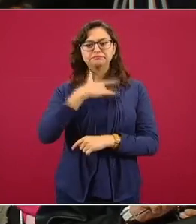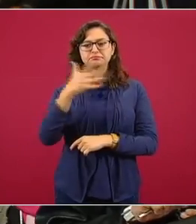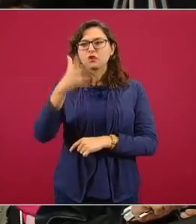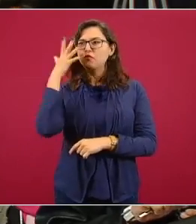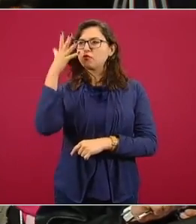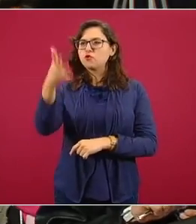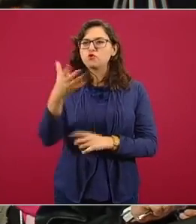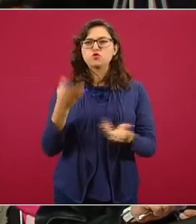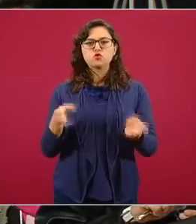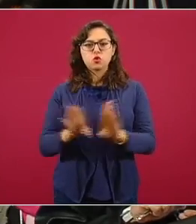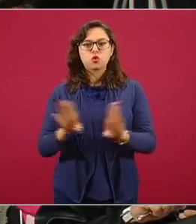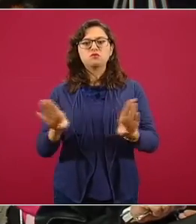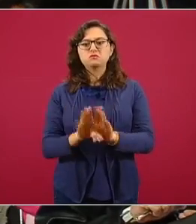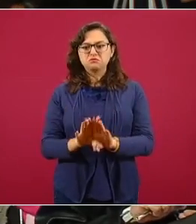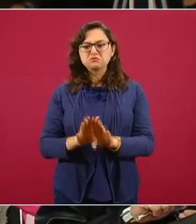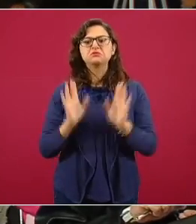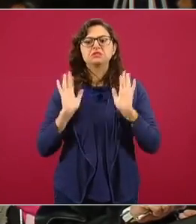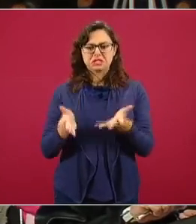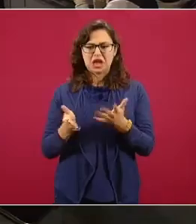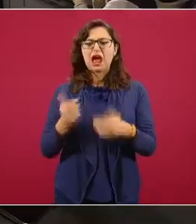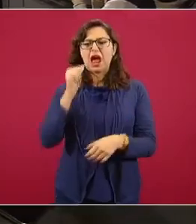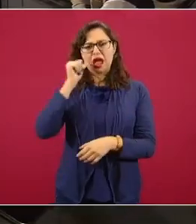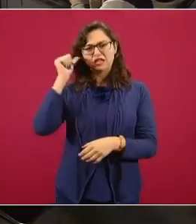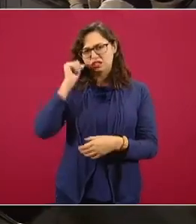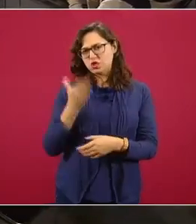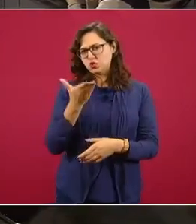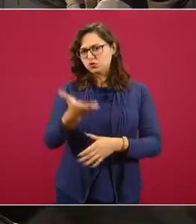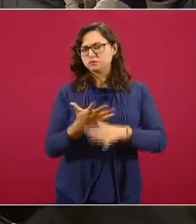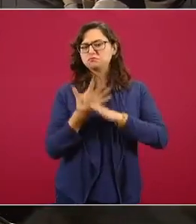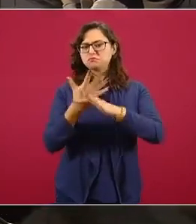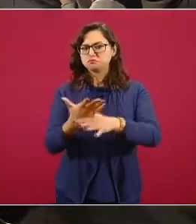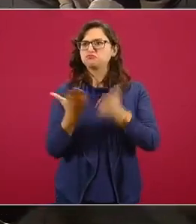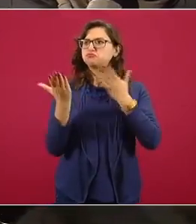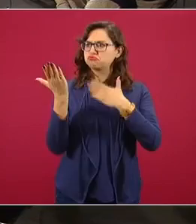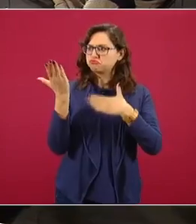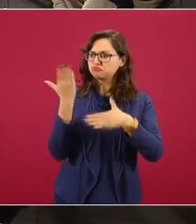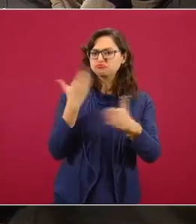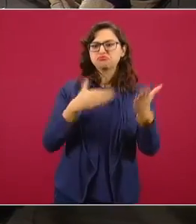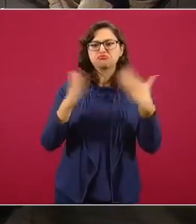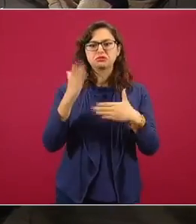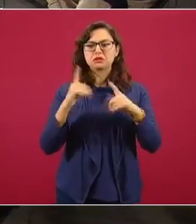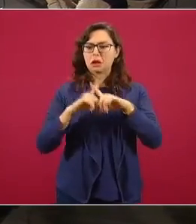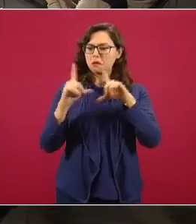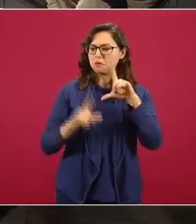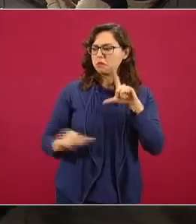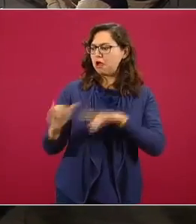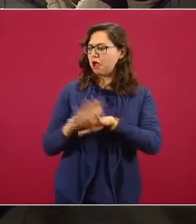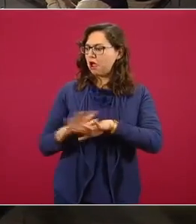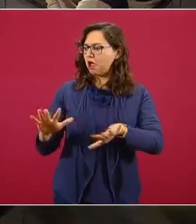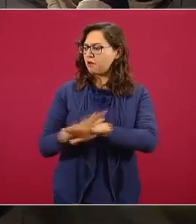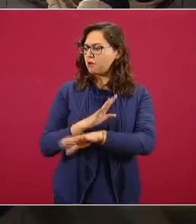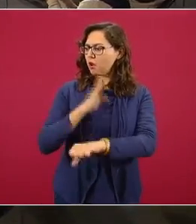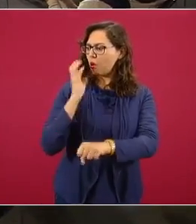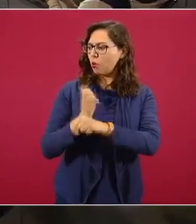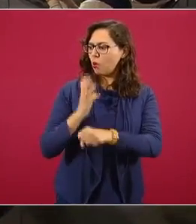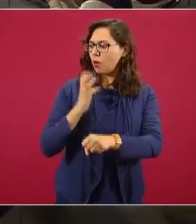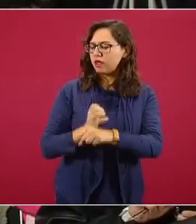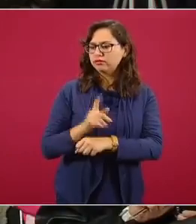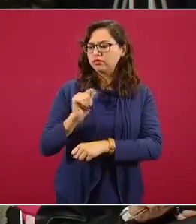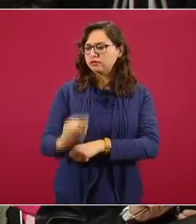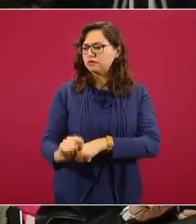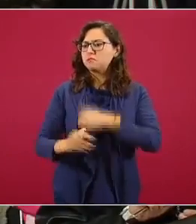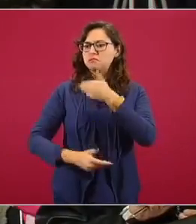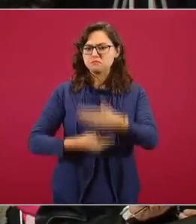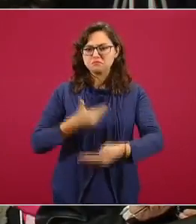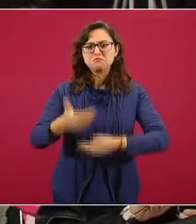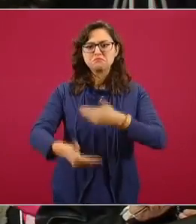ayer, estamos saliendo adelante, la cuarta transformación va a pesar de la pandemia, a pesar de las resistencias, a pesar de la crisis